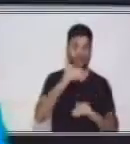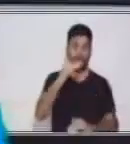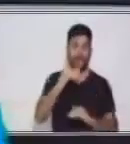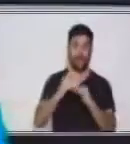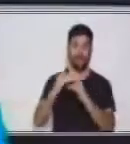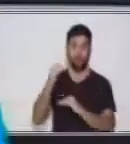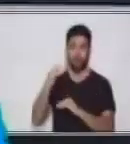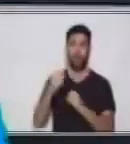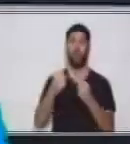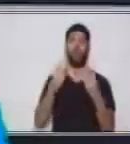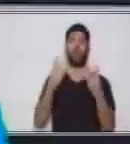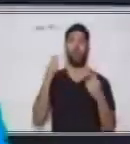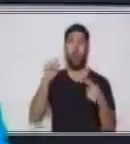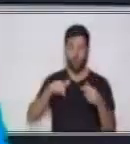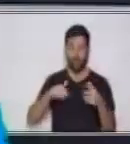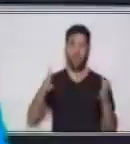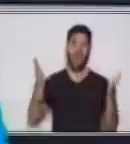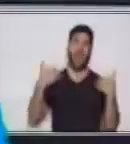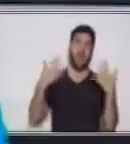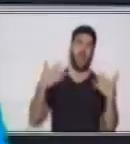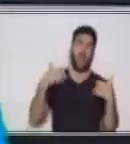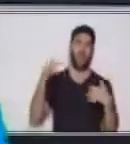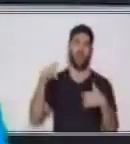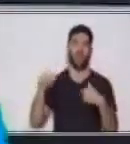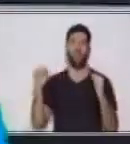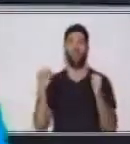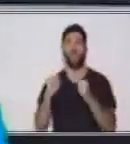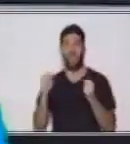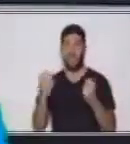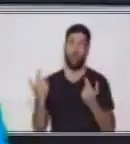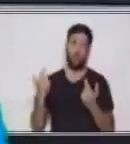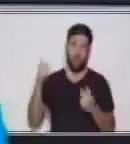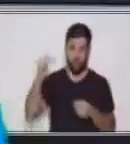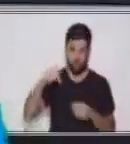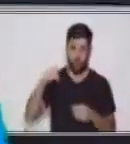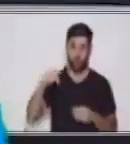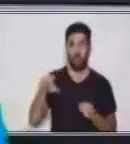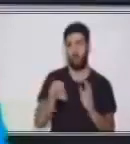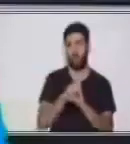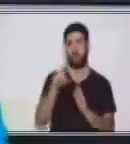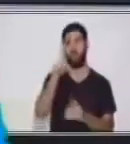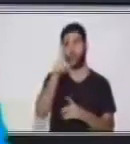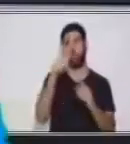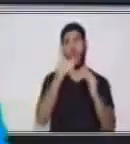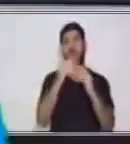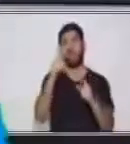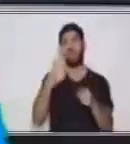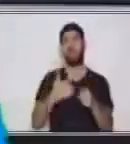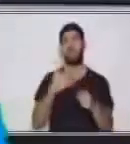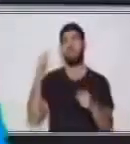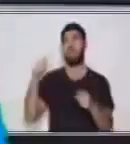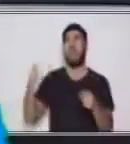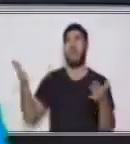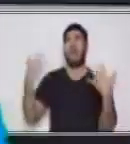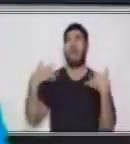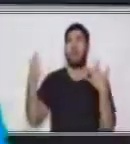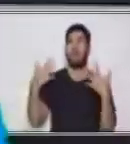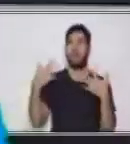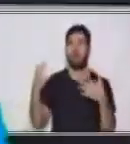ambiente. ¿Cómo está el ambiente ahorita? ¿Cómo está el ambiente ahorita en el lugar donde habitas? ¿Está